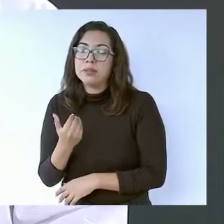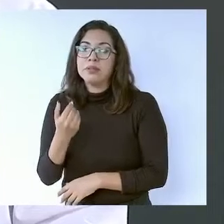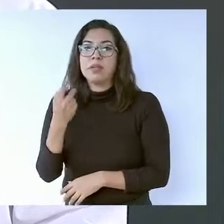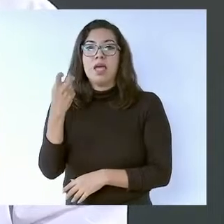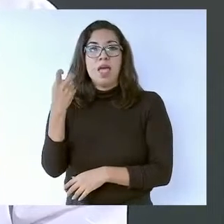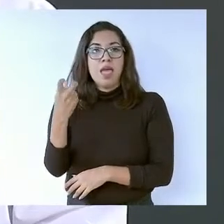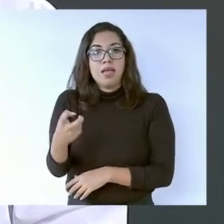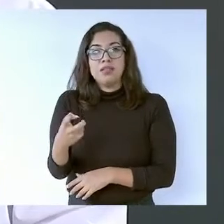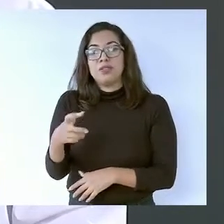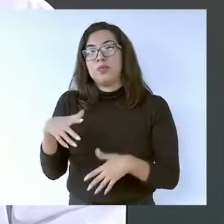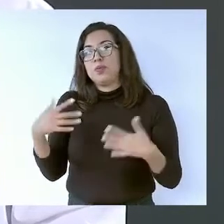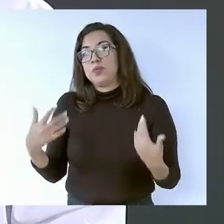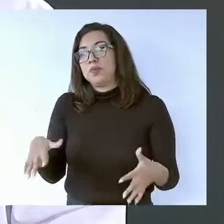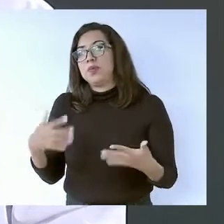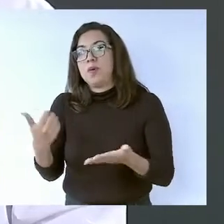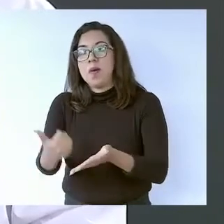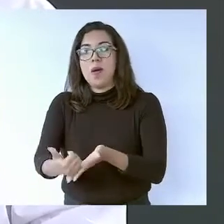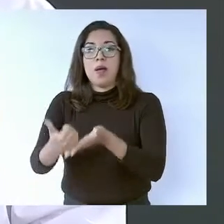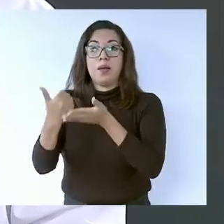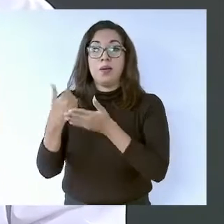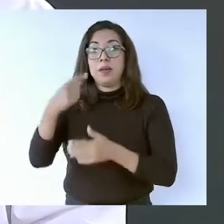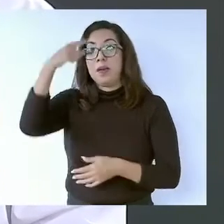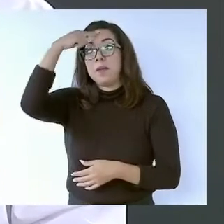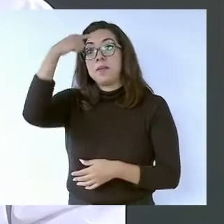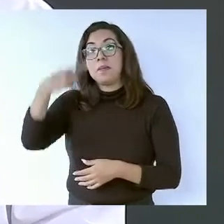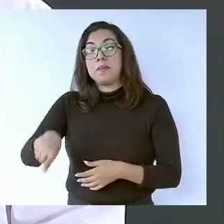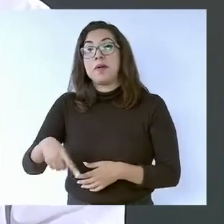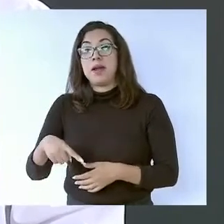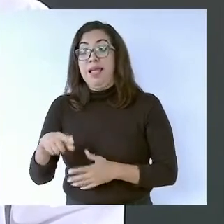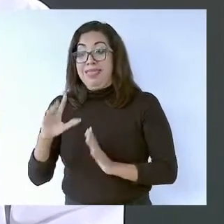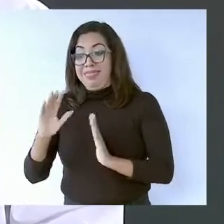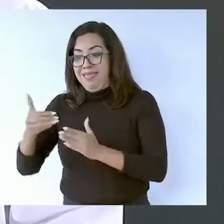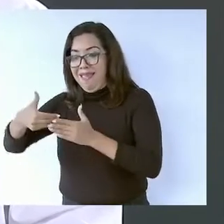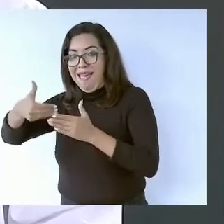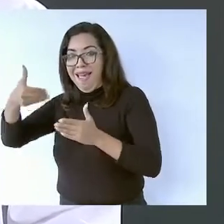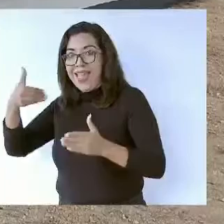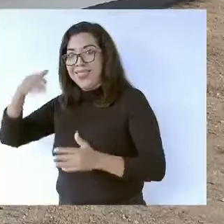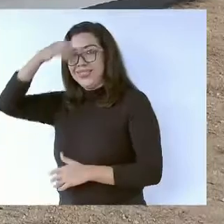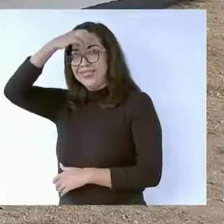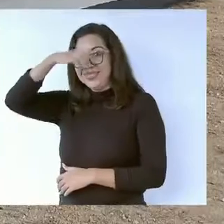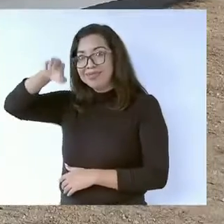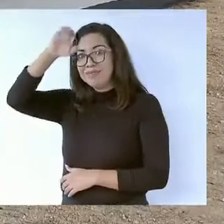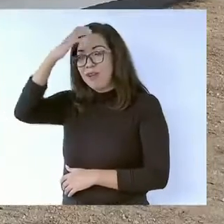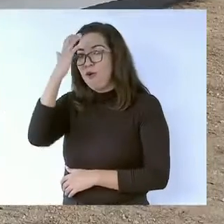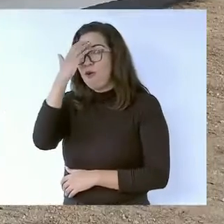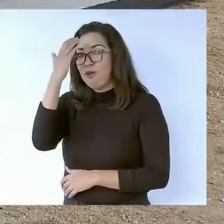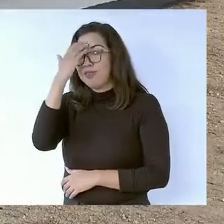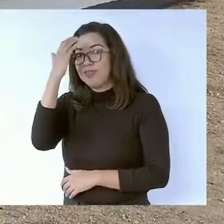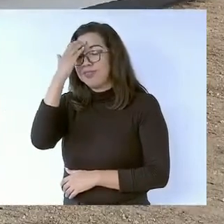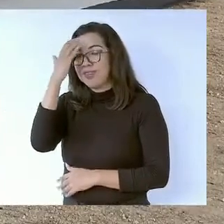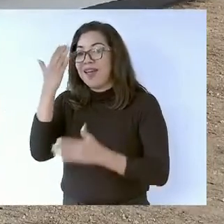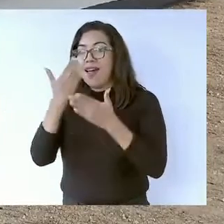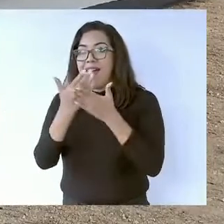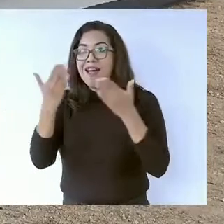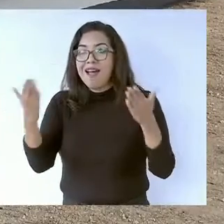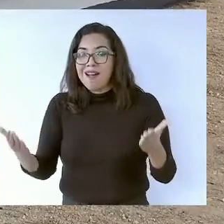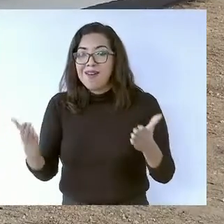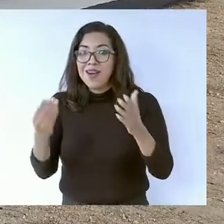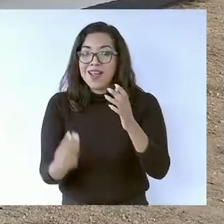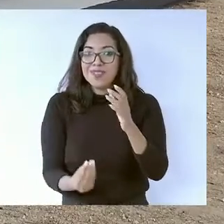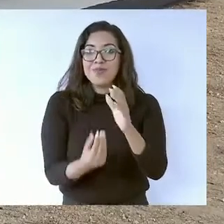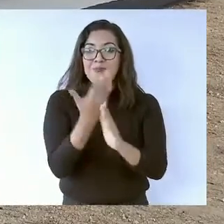poner en práctica en favor de México todos nuestros conocimientos nuestra creatividad y nuestras